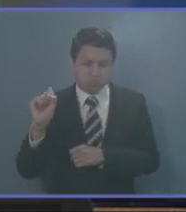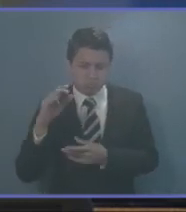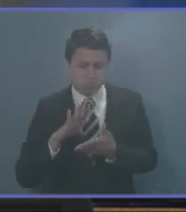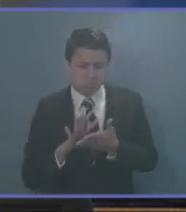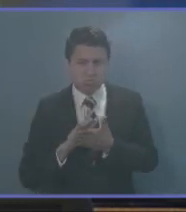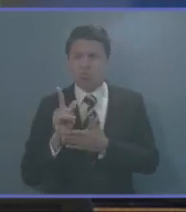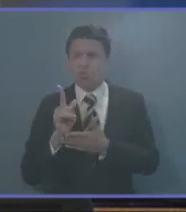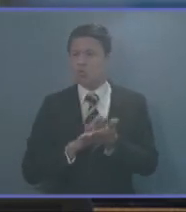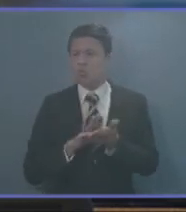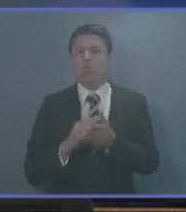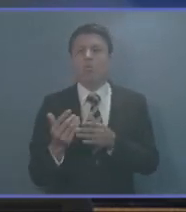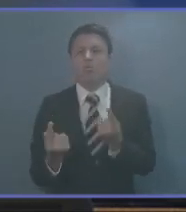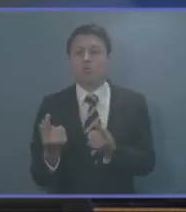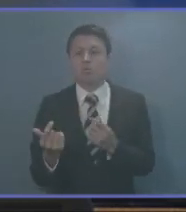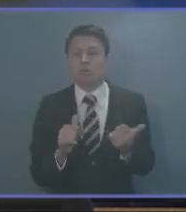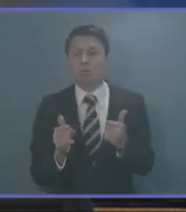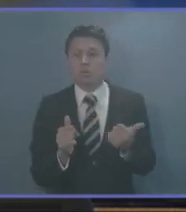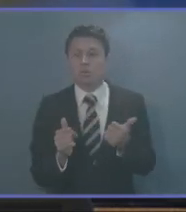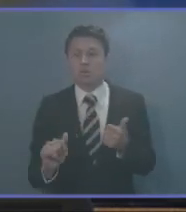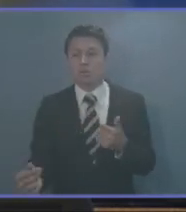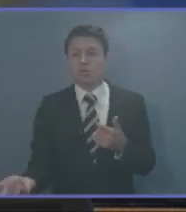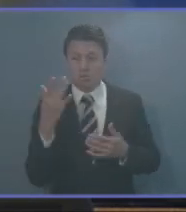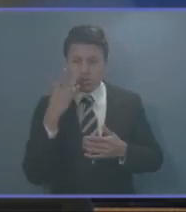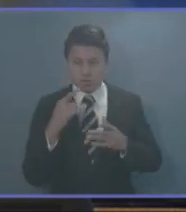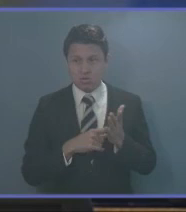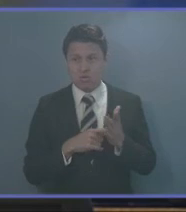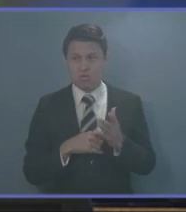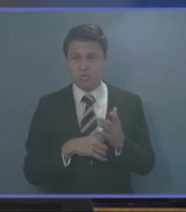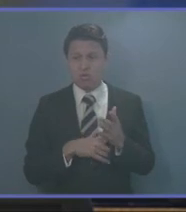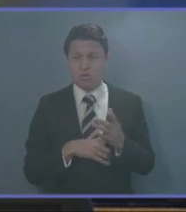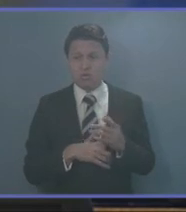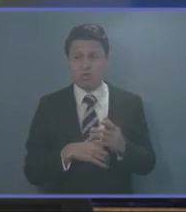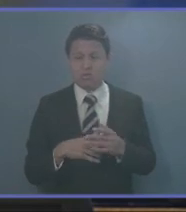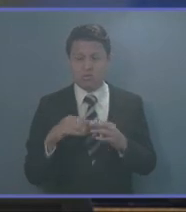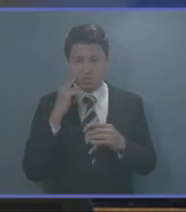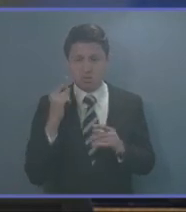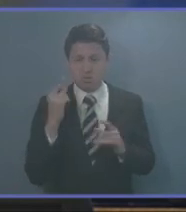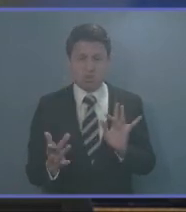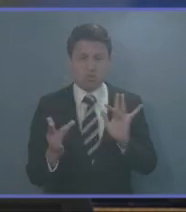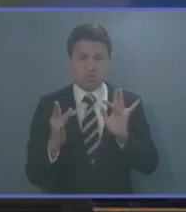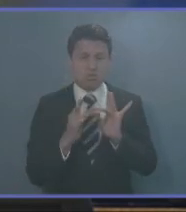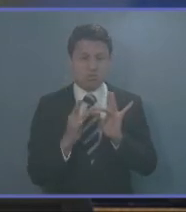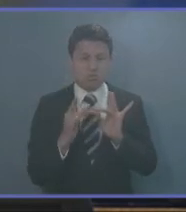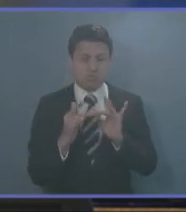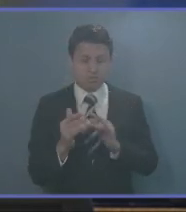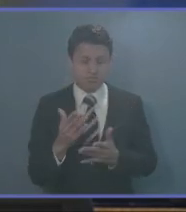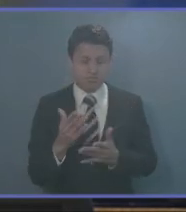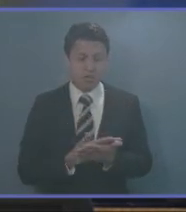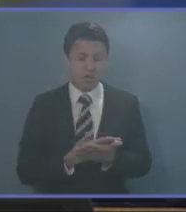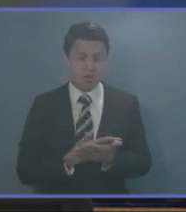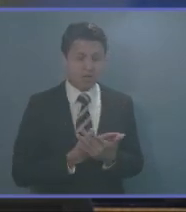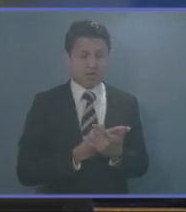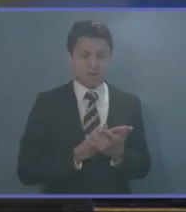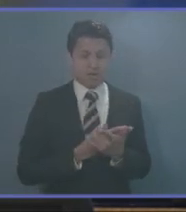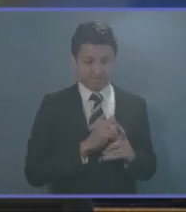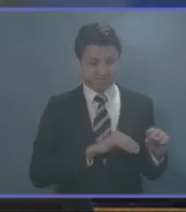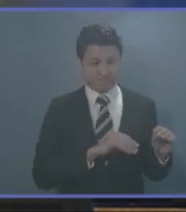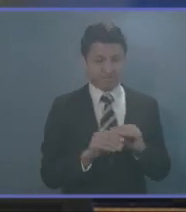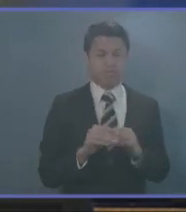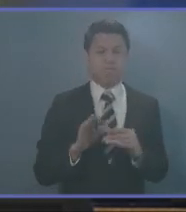y conservación de las pruebas y la identificación de los participantes en tales